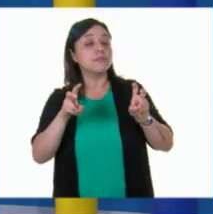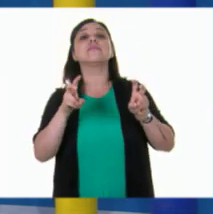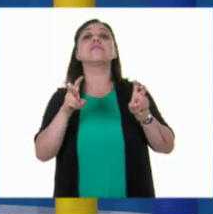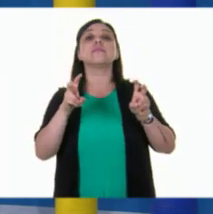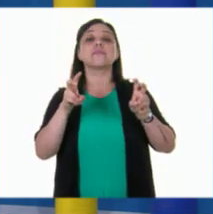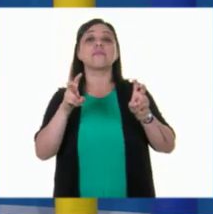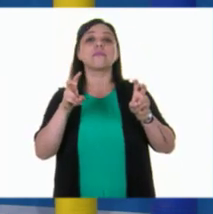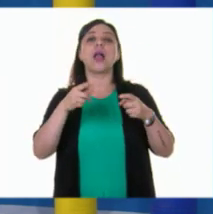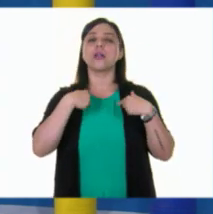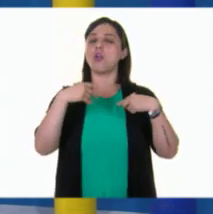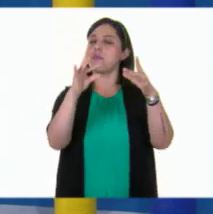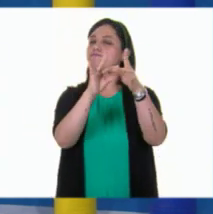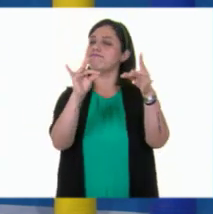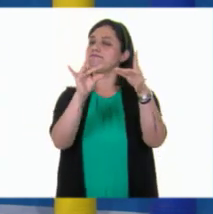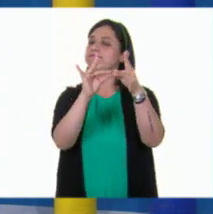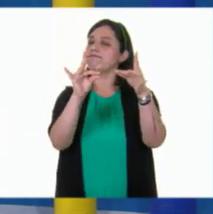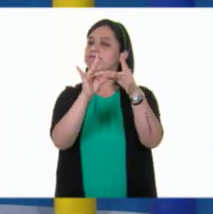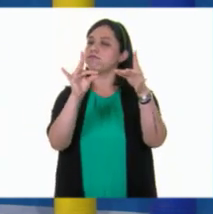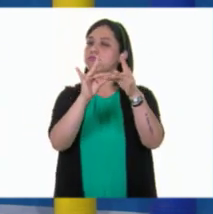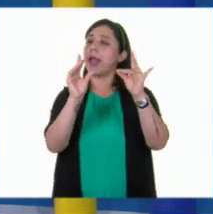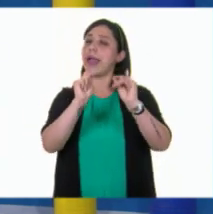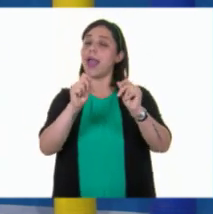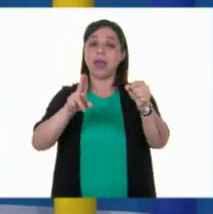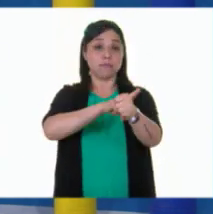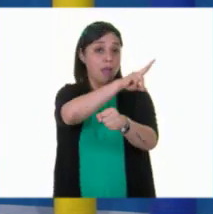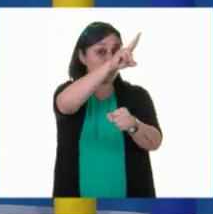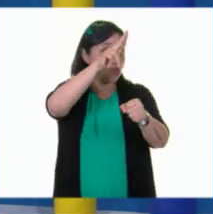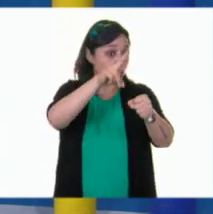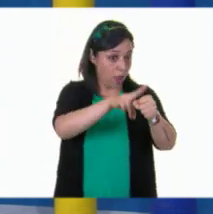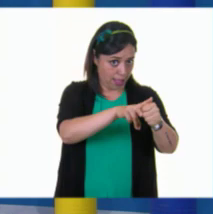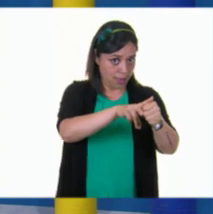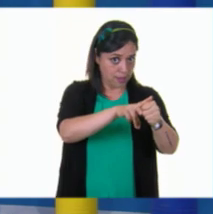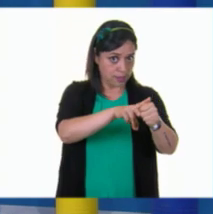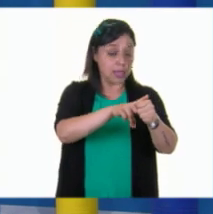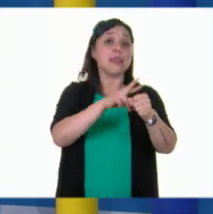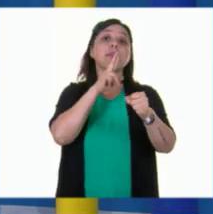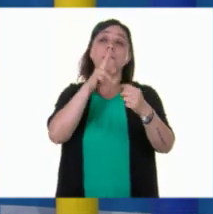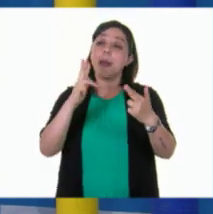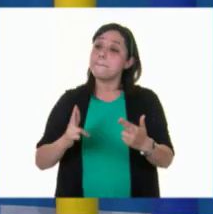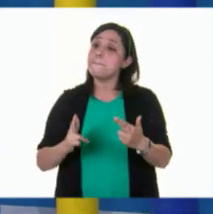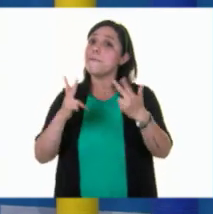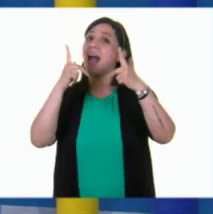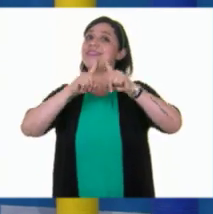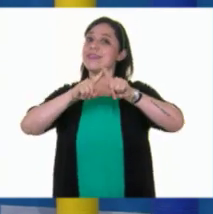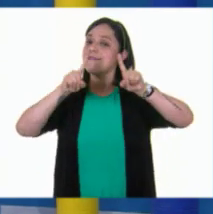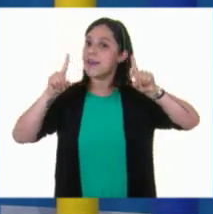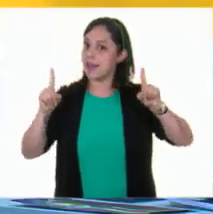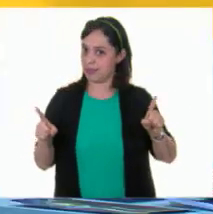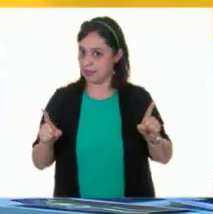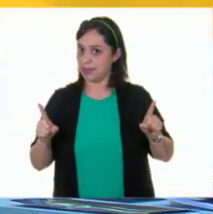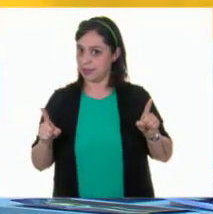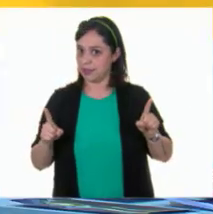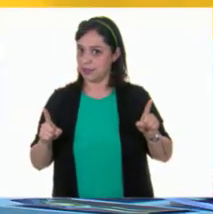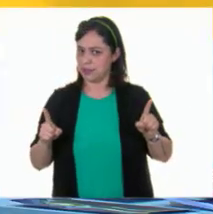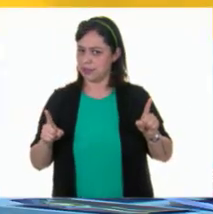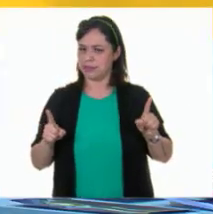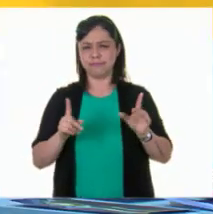hacer es aclarar que los fenómenos naturales y los desastres son dos conceptos distintos,